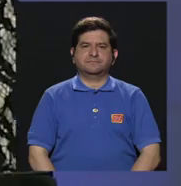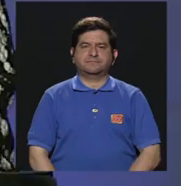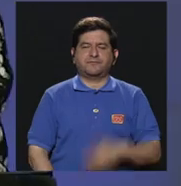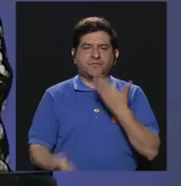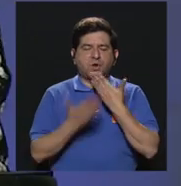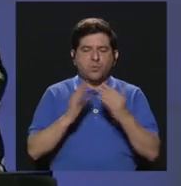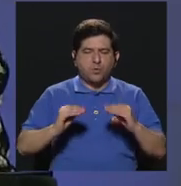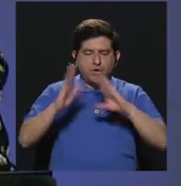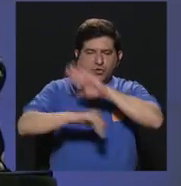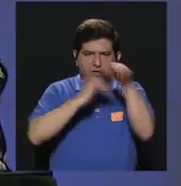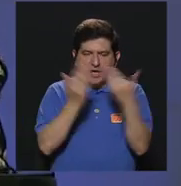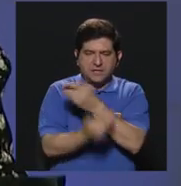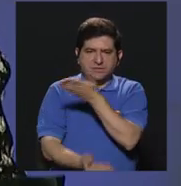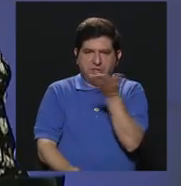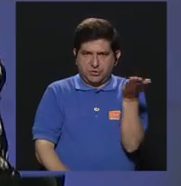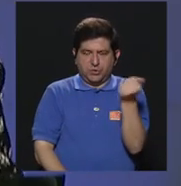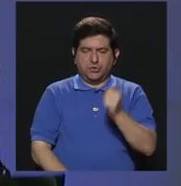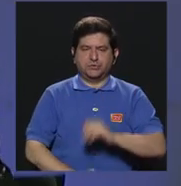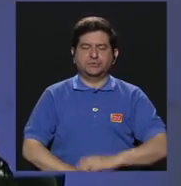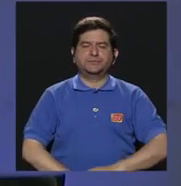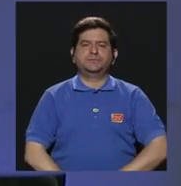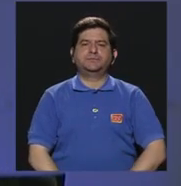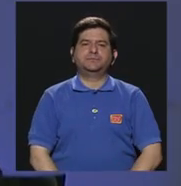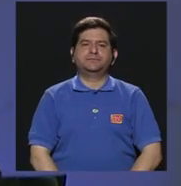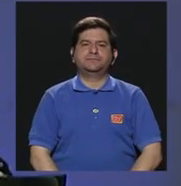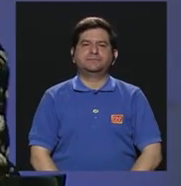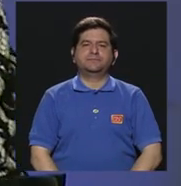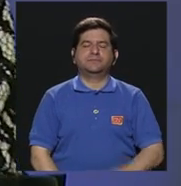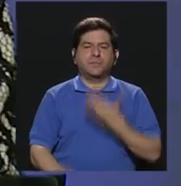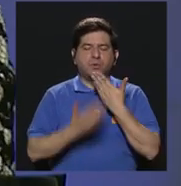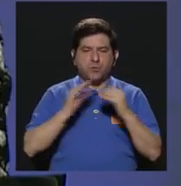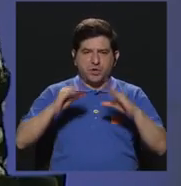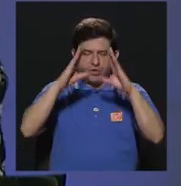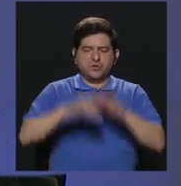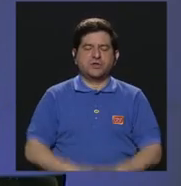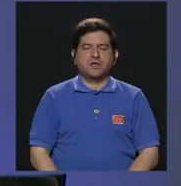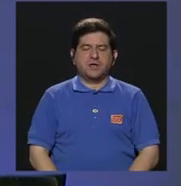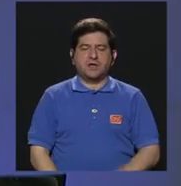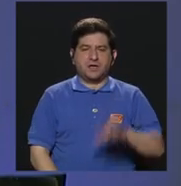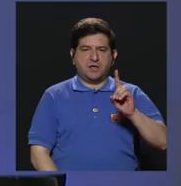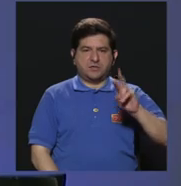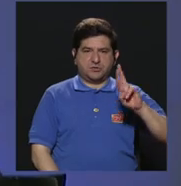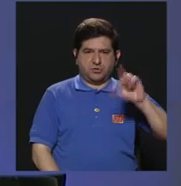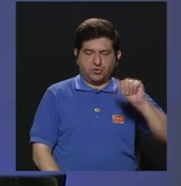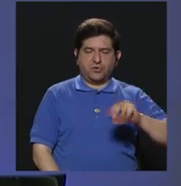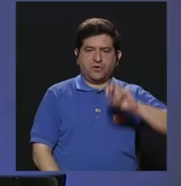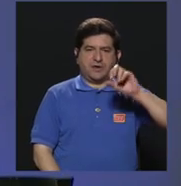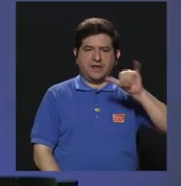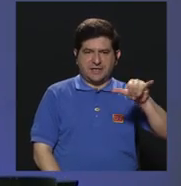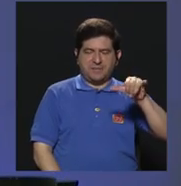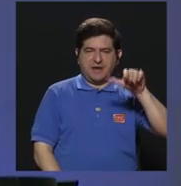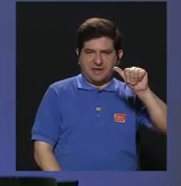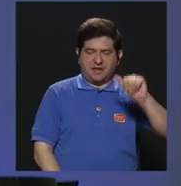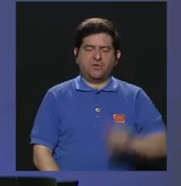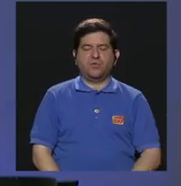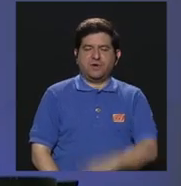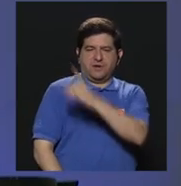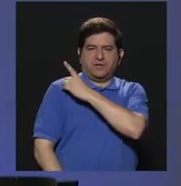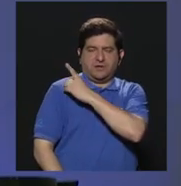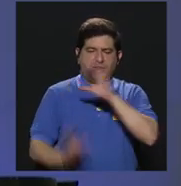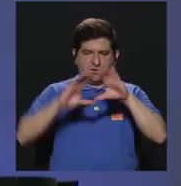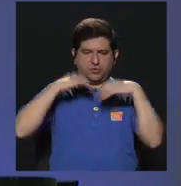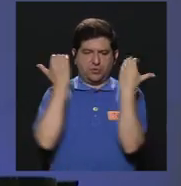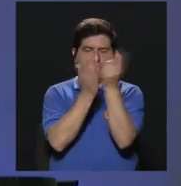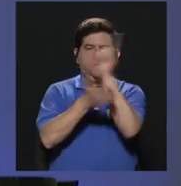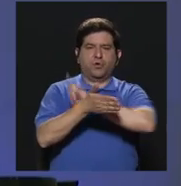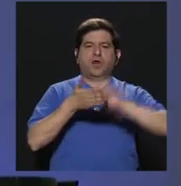Buenos días a todos y todas. Muy buenos días, doctora Yamilet Angulo, directora del Consejo